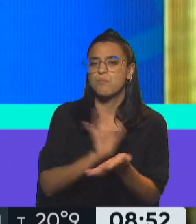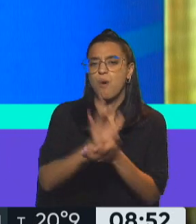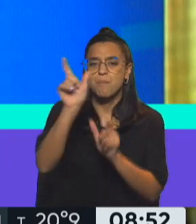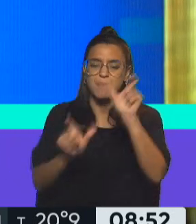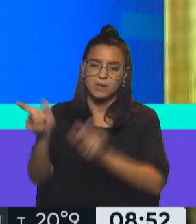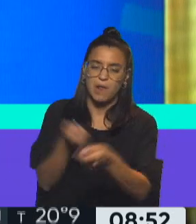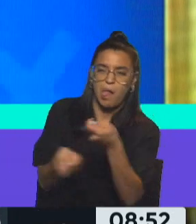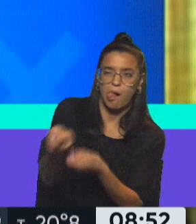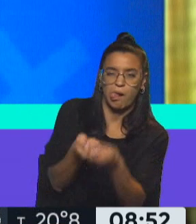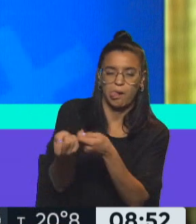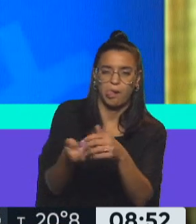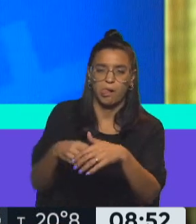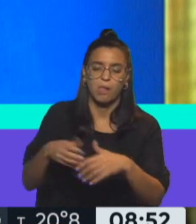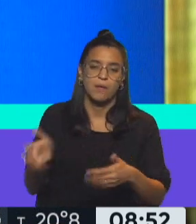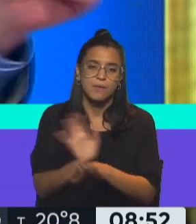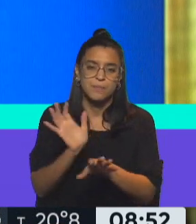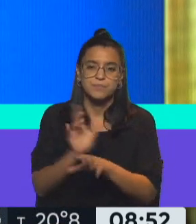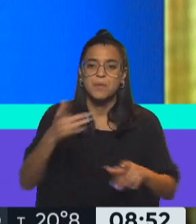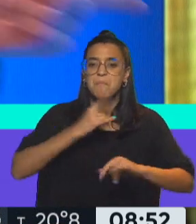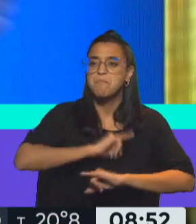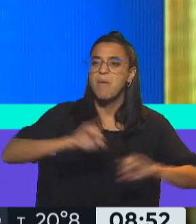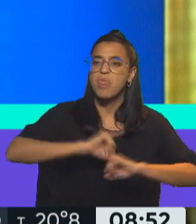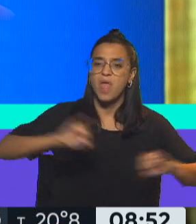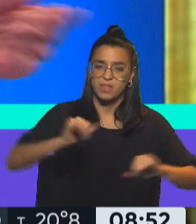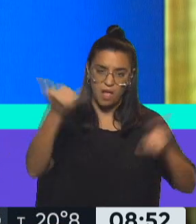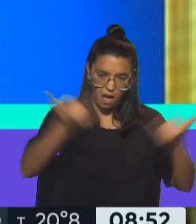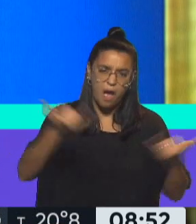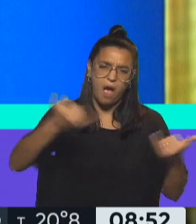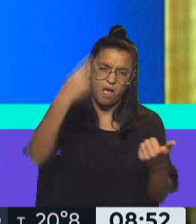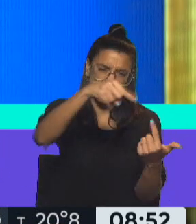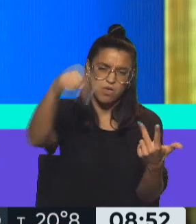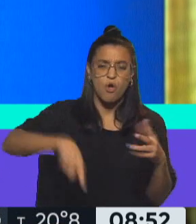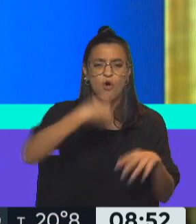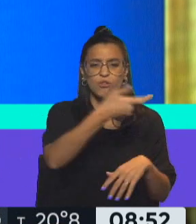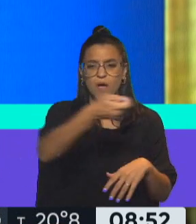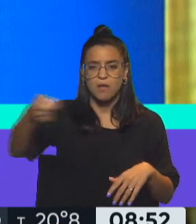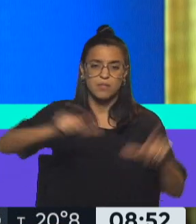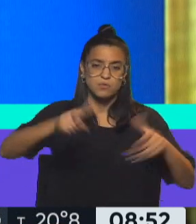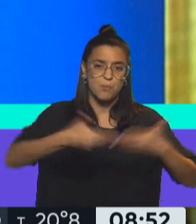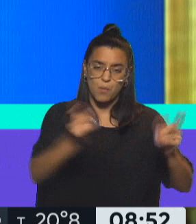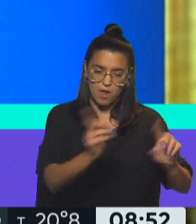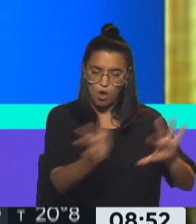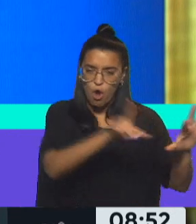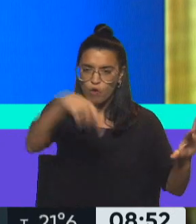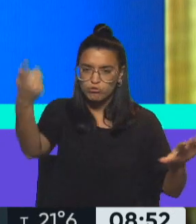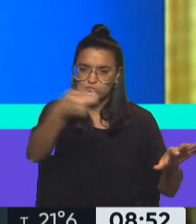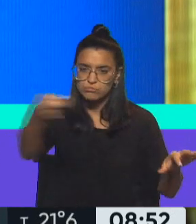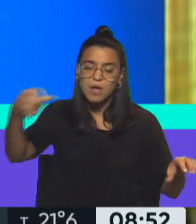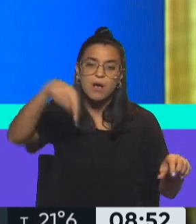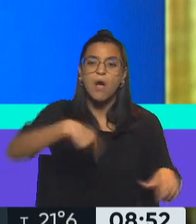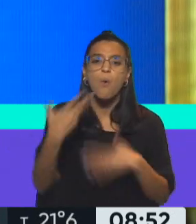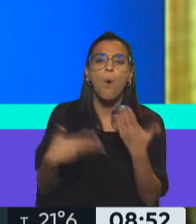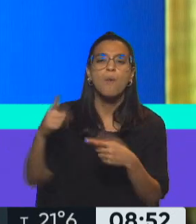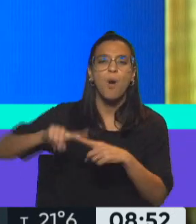mercenarios, mercenarios mediáticos que andan dando vuelta en otros canales que no en la televisión pública. Acá no hay más